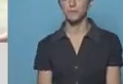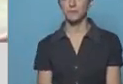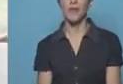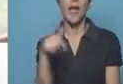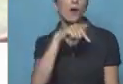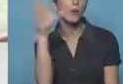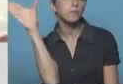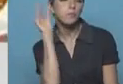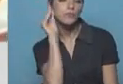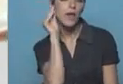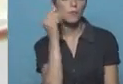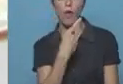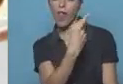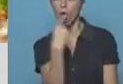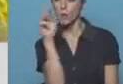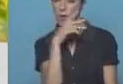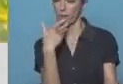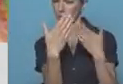Escuchamos lo que conversa.